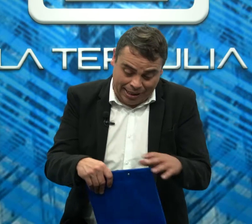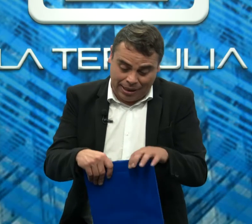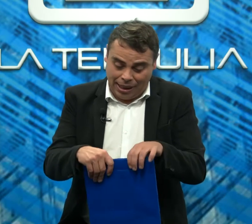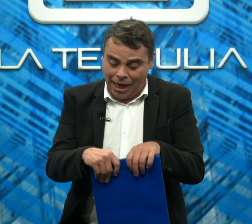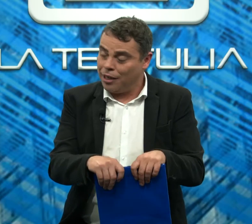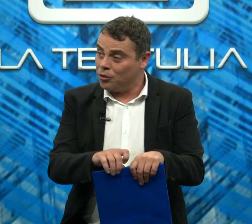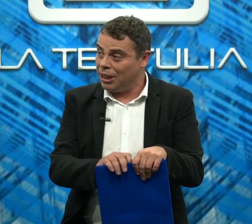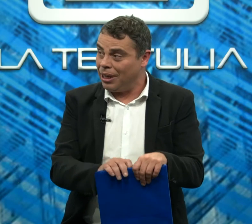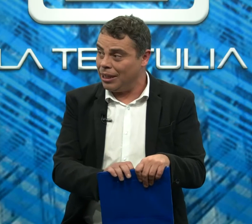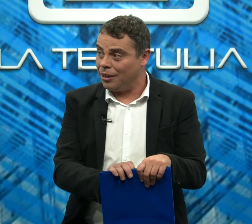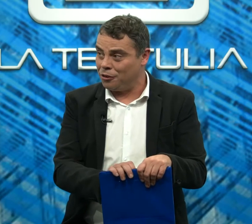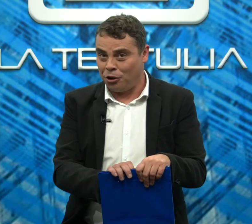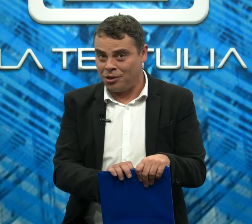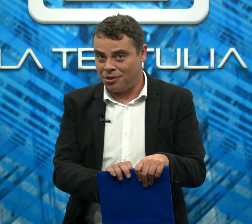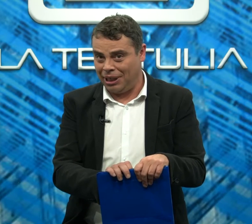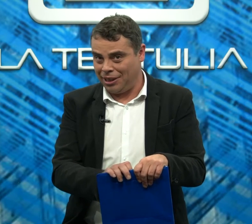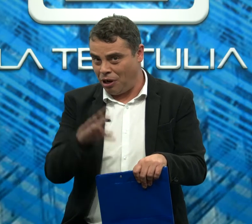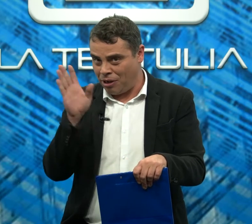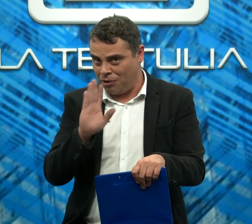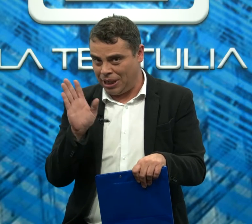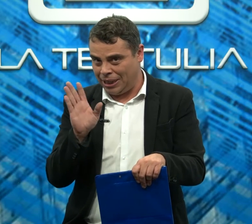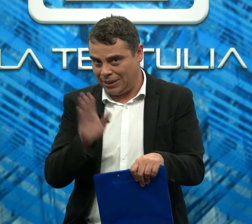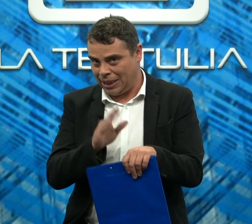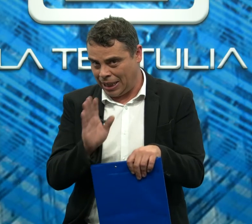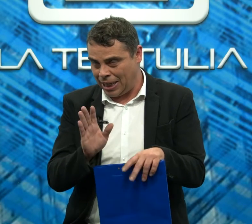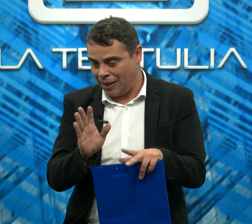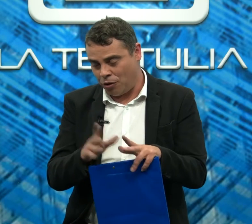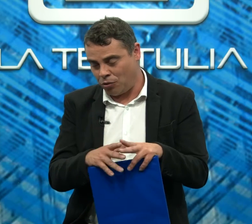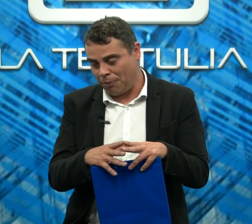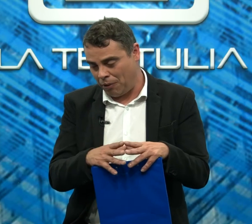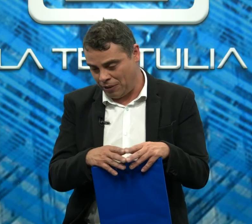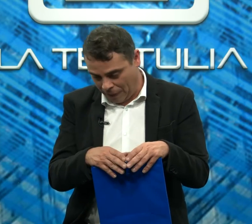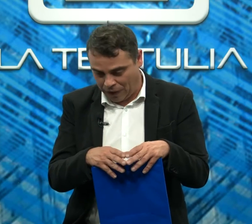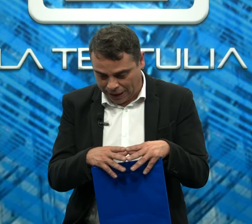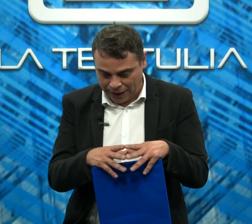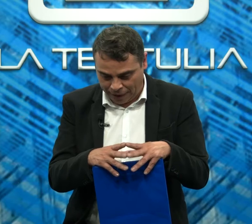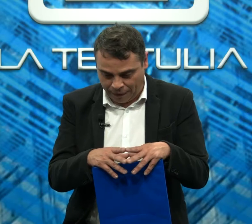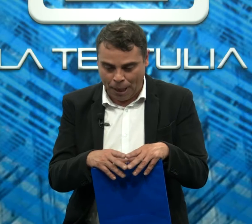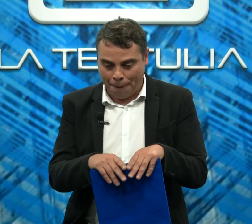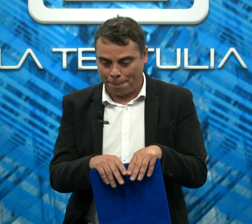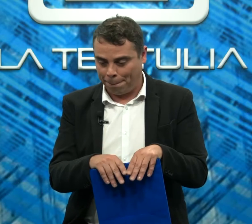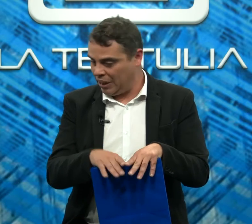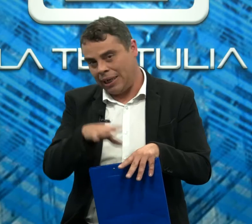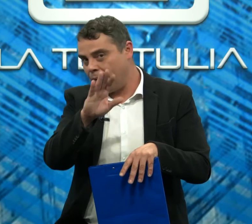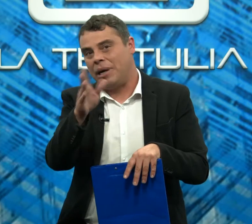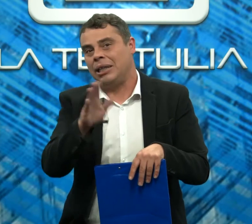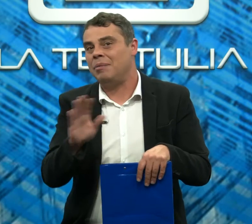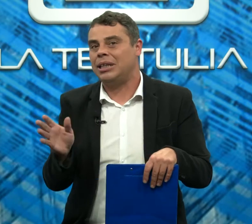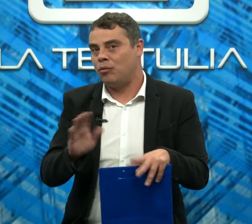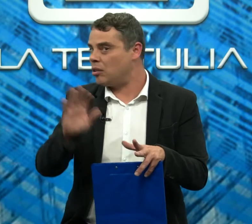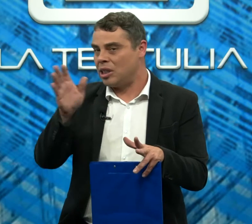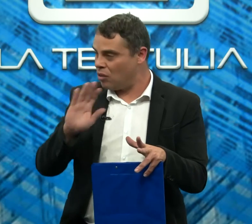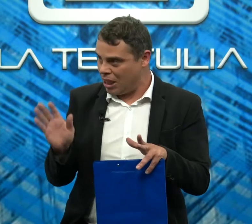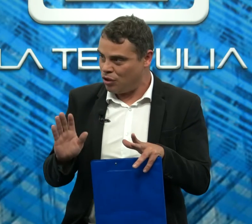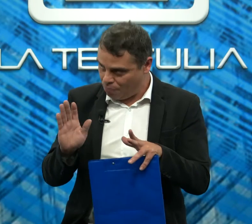debe de estar en un nivel 2. Yo hago aquí un análisis. Gran Canaria, con una población menor que Tenerife, tiene